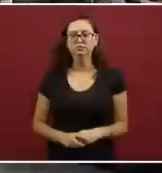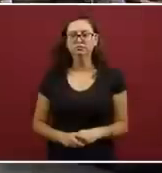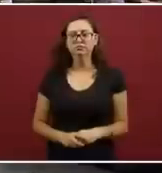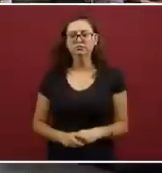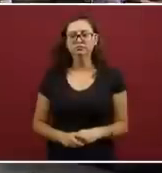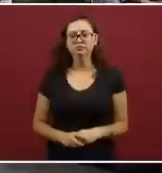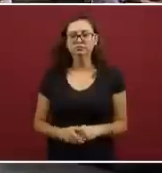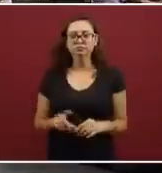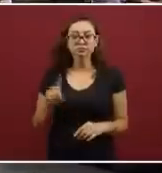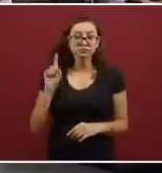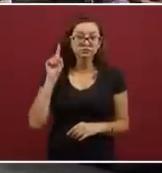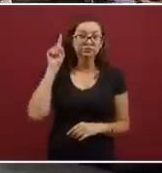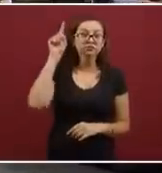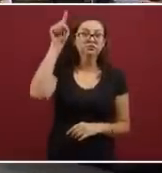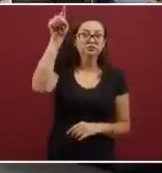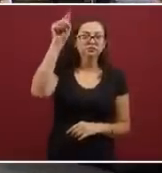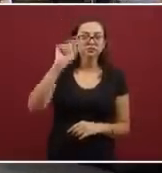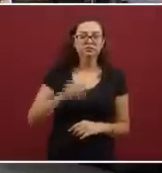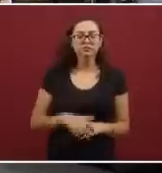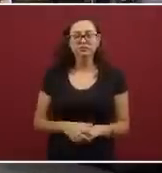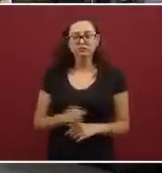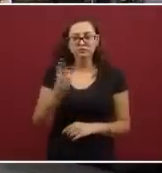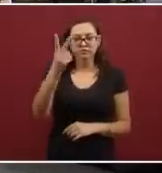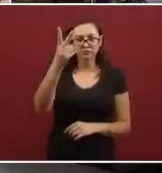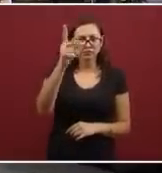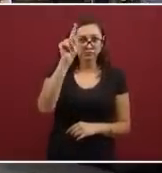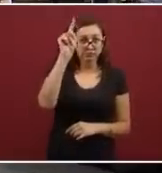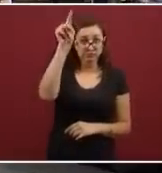Vamos atrás. Ustedes dos.